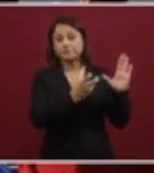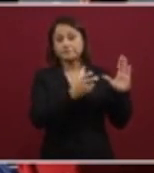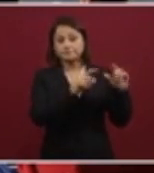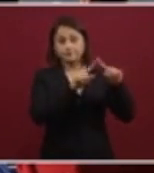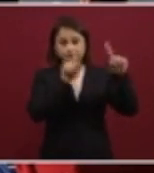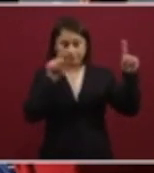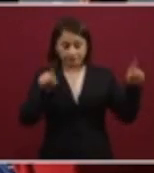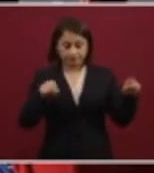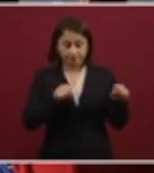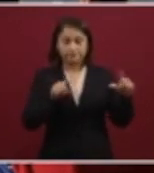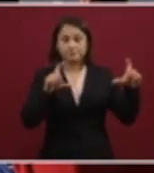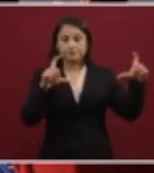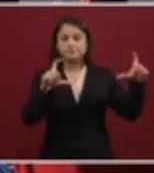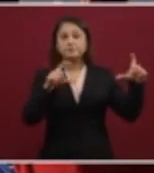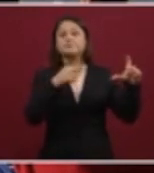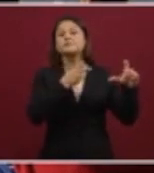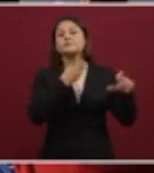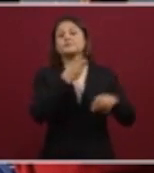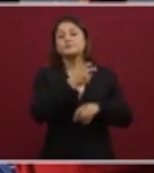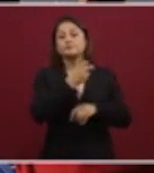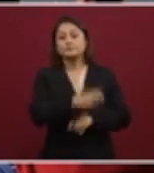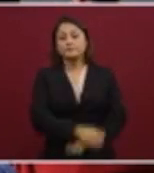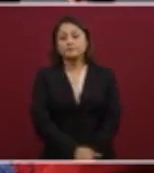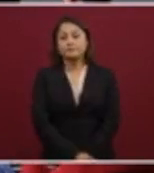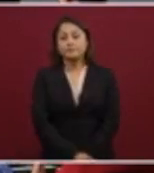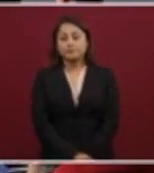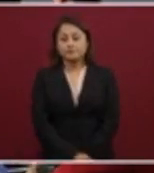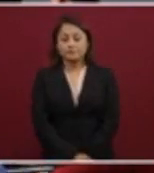Mire. ¿Qué